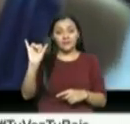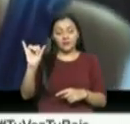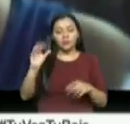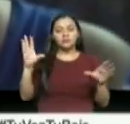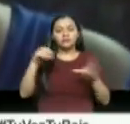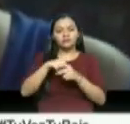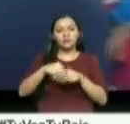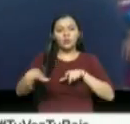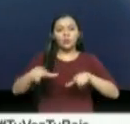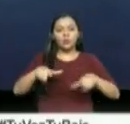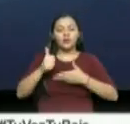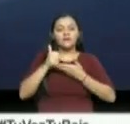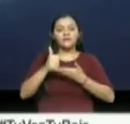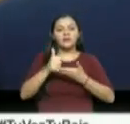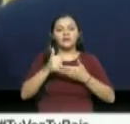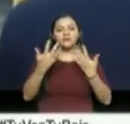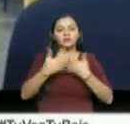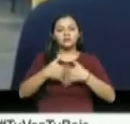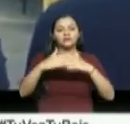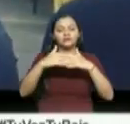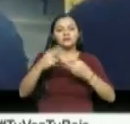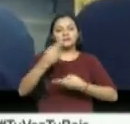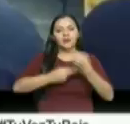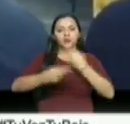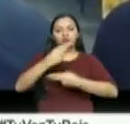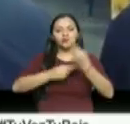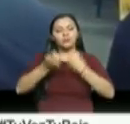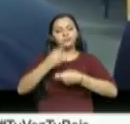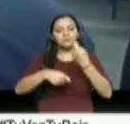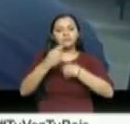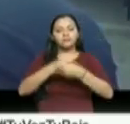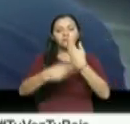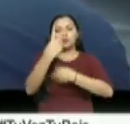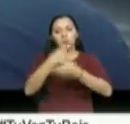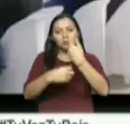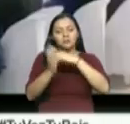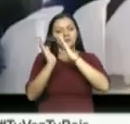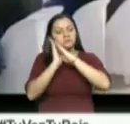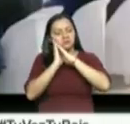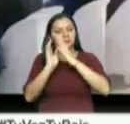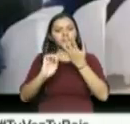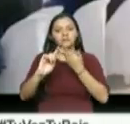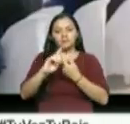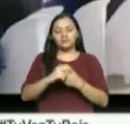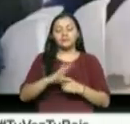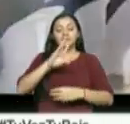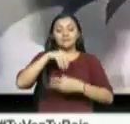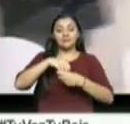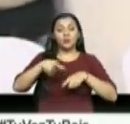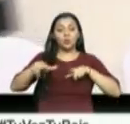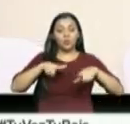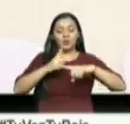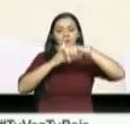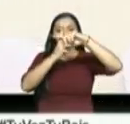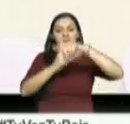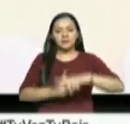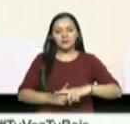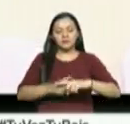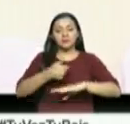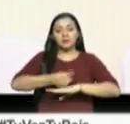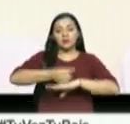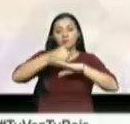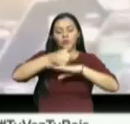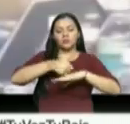localidades se benefician de una reactivación del comercio, el turismo, el hospedaje, etc. A la jornada se suman las autoridades